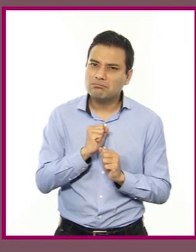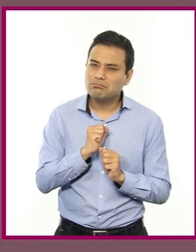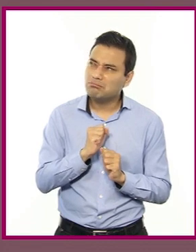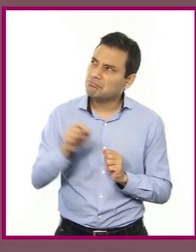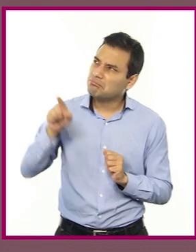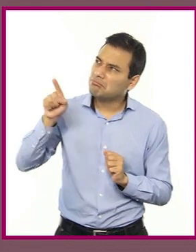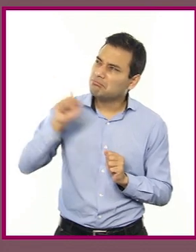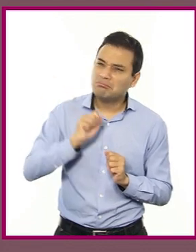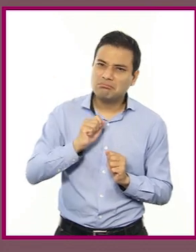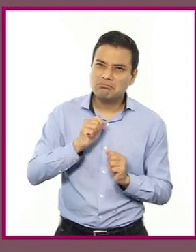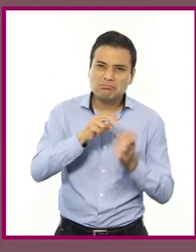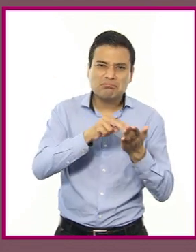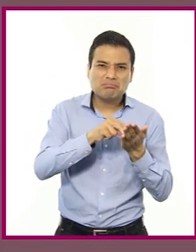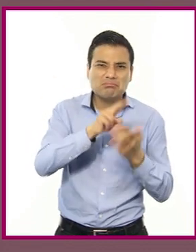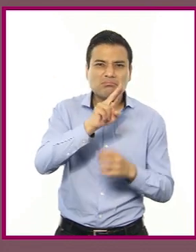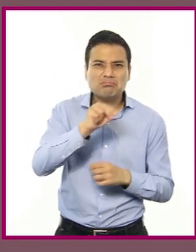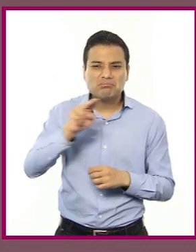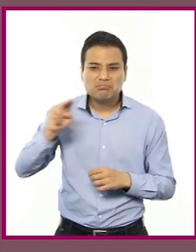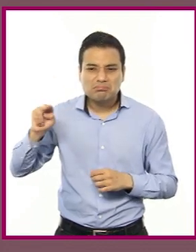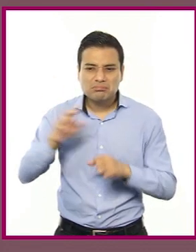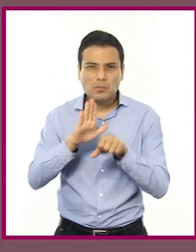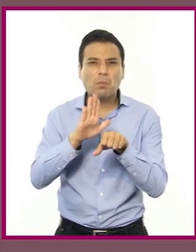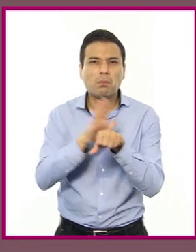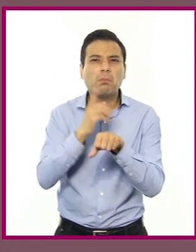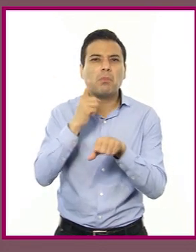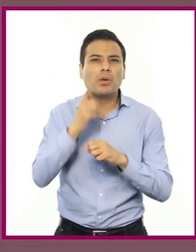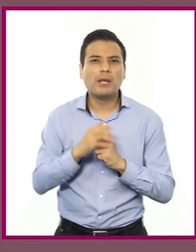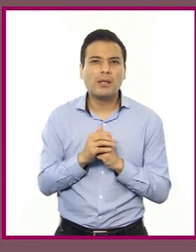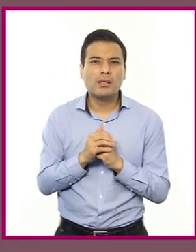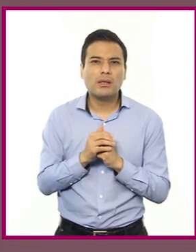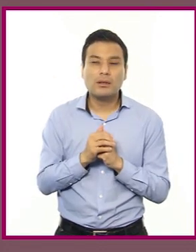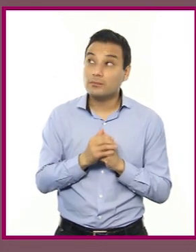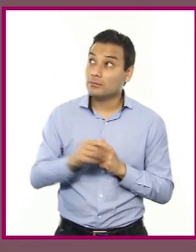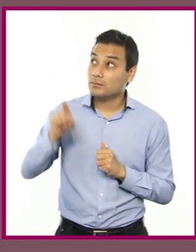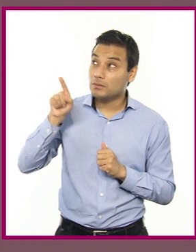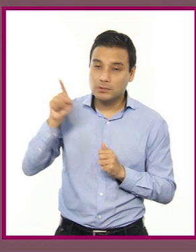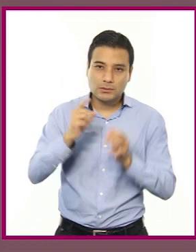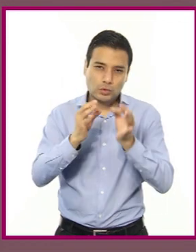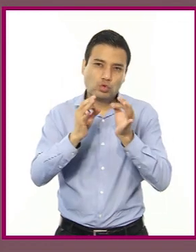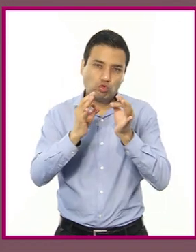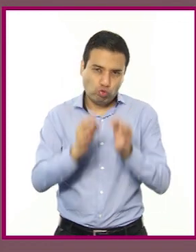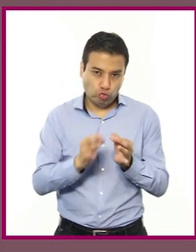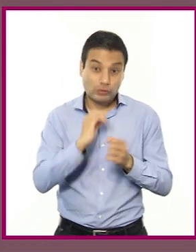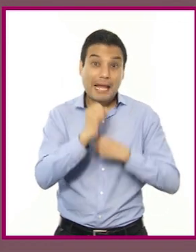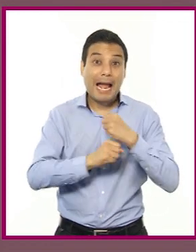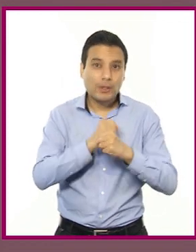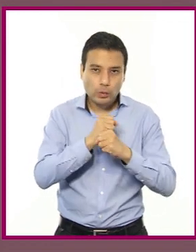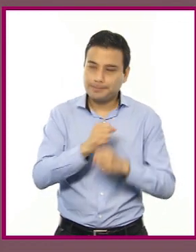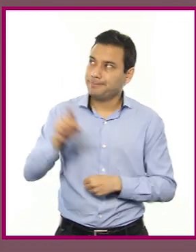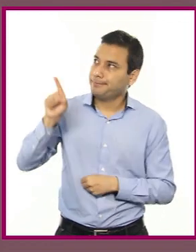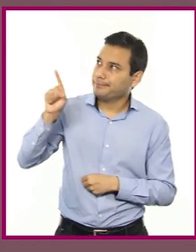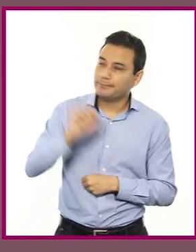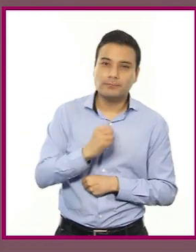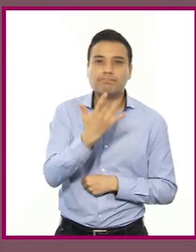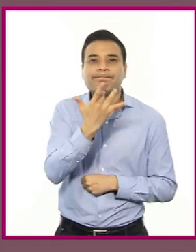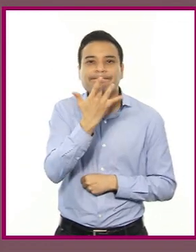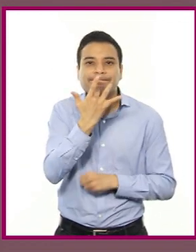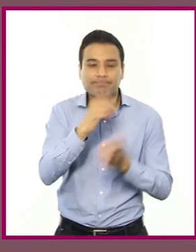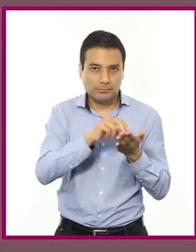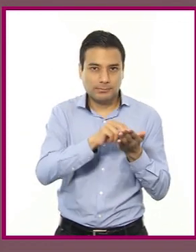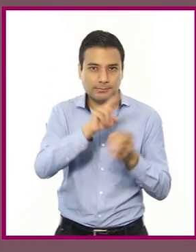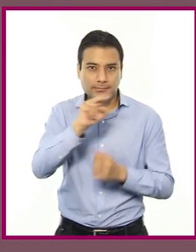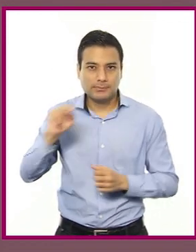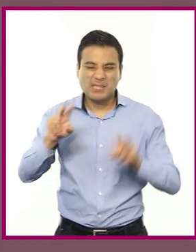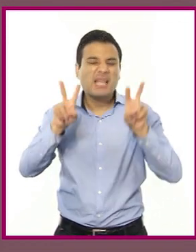esta escena por el pintor? Se trata de un mural pintado en 1924 por Diego Rivera, titulado